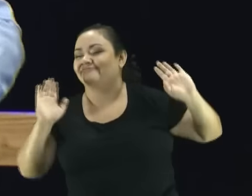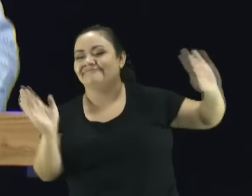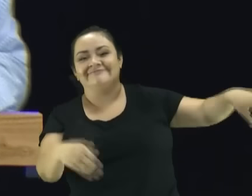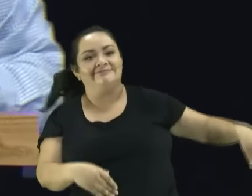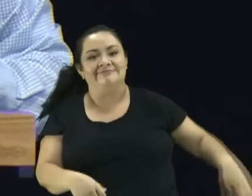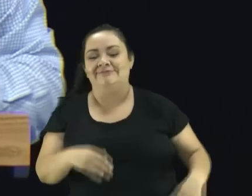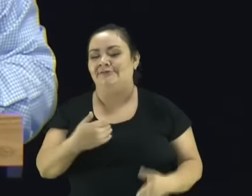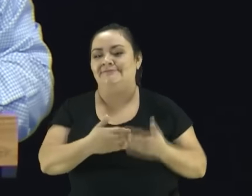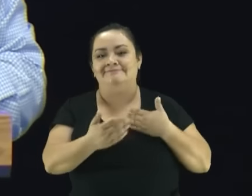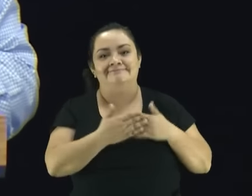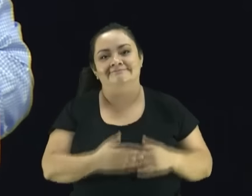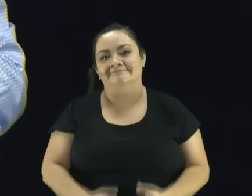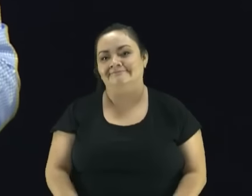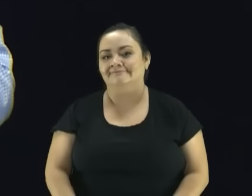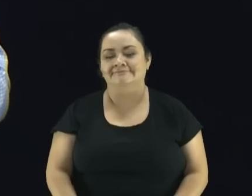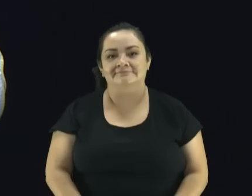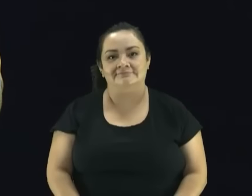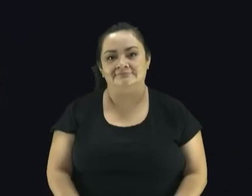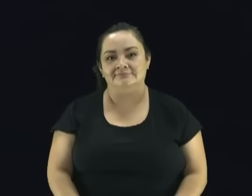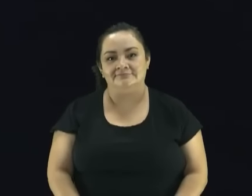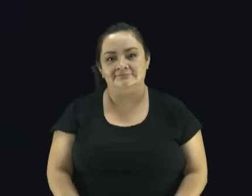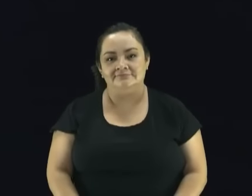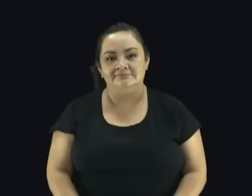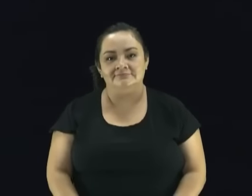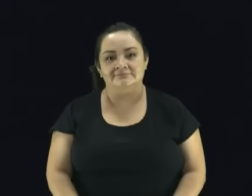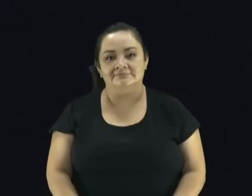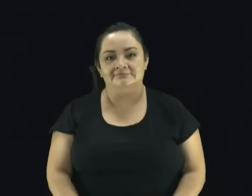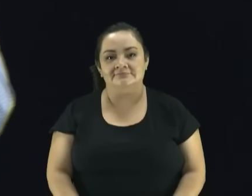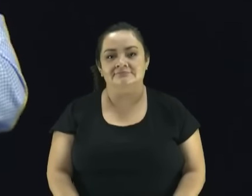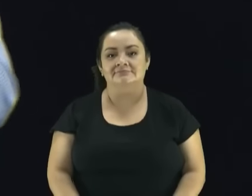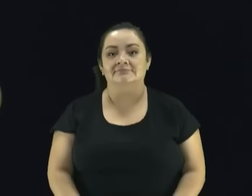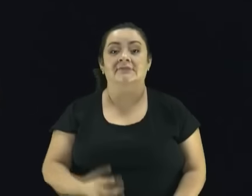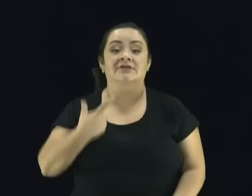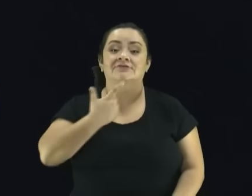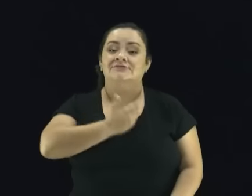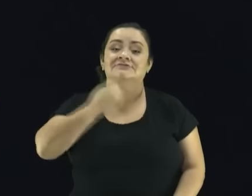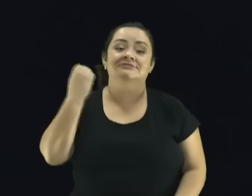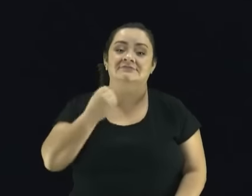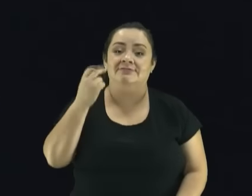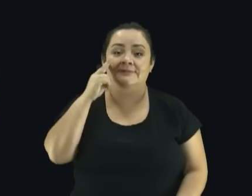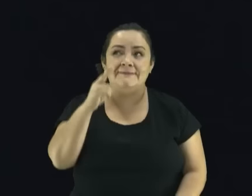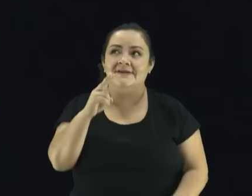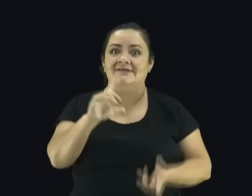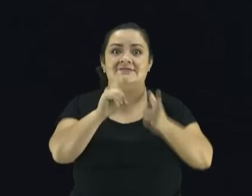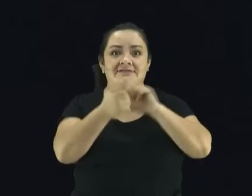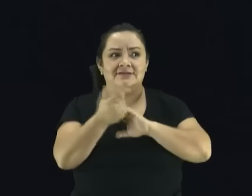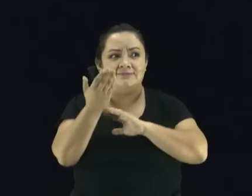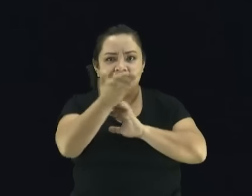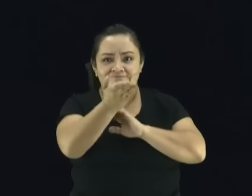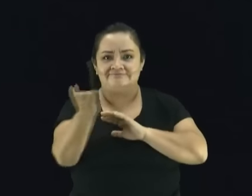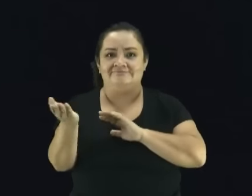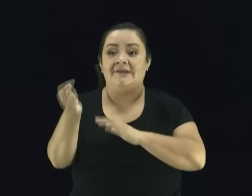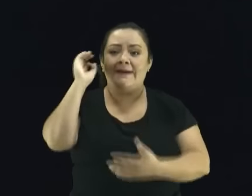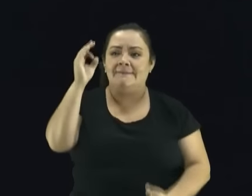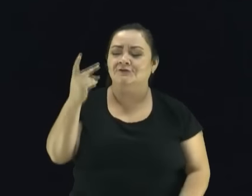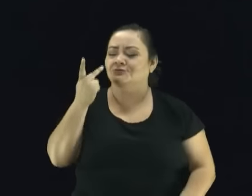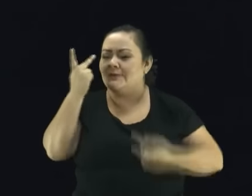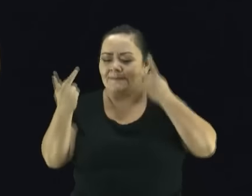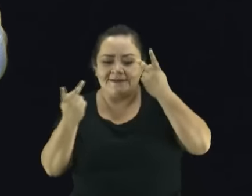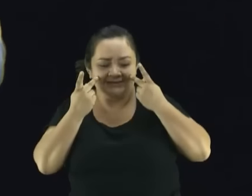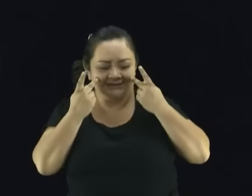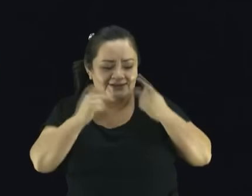donde quieran cambios queremos ver pastores visitando a los huérfanos